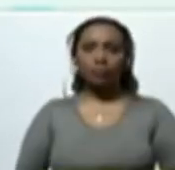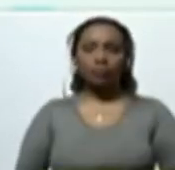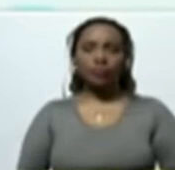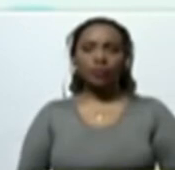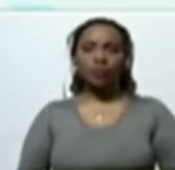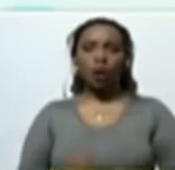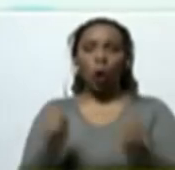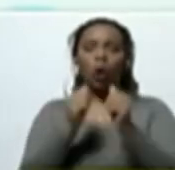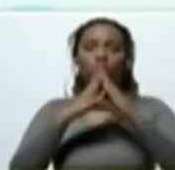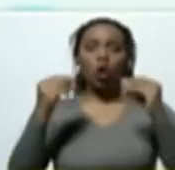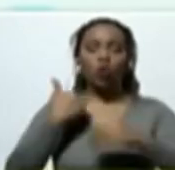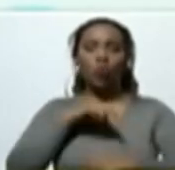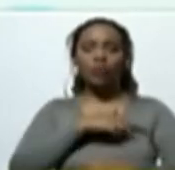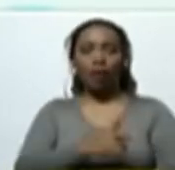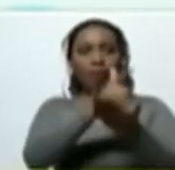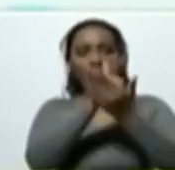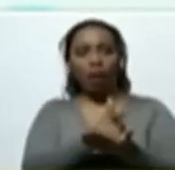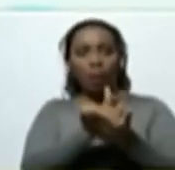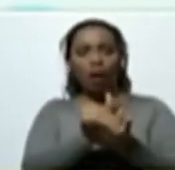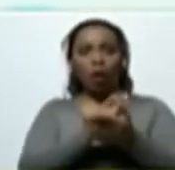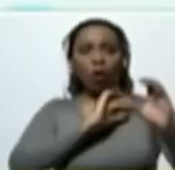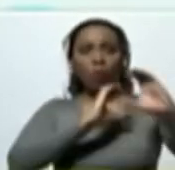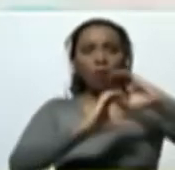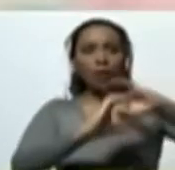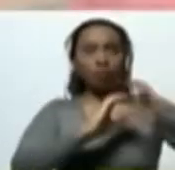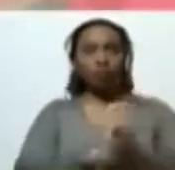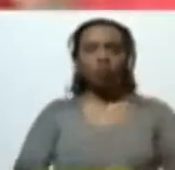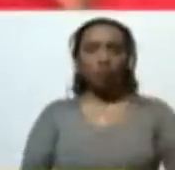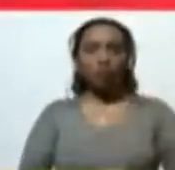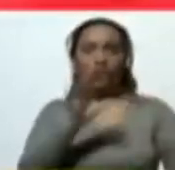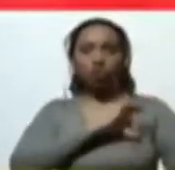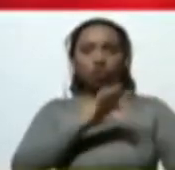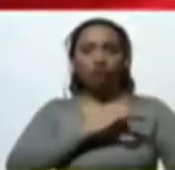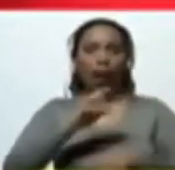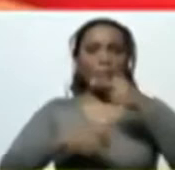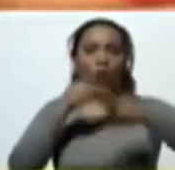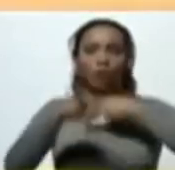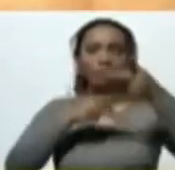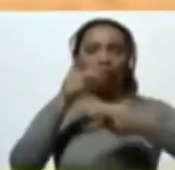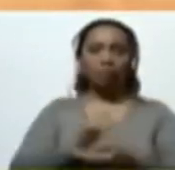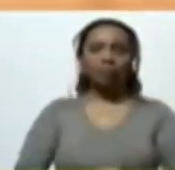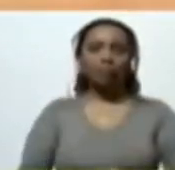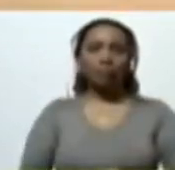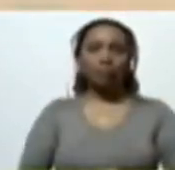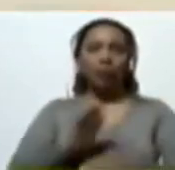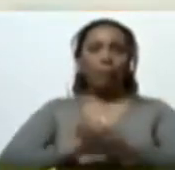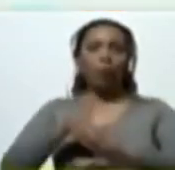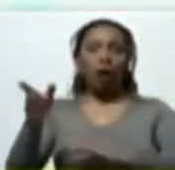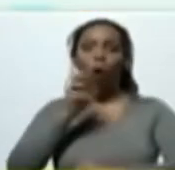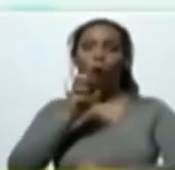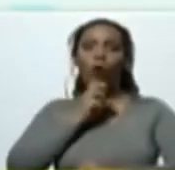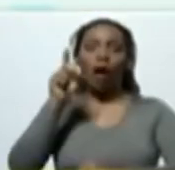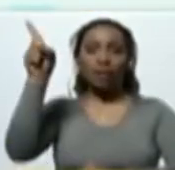con todas nuestras armas comunicacionales, sociales y políticas, por el oro en